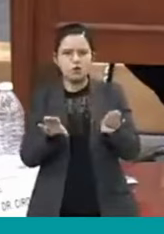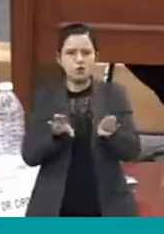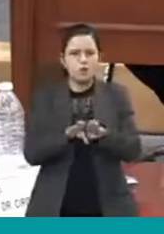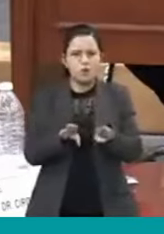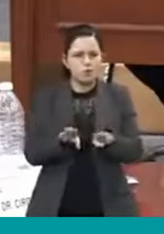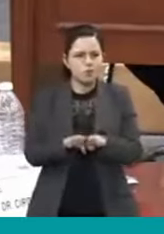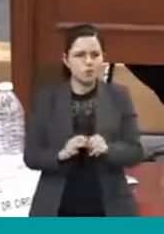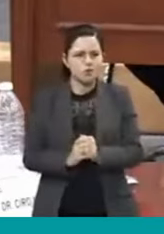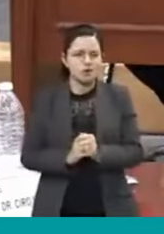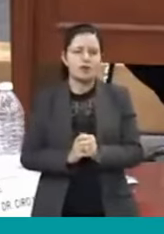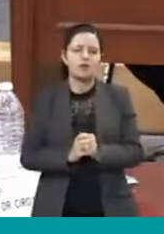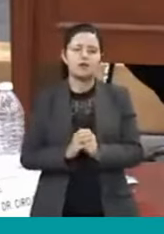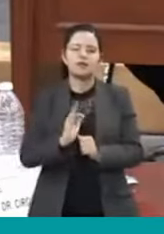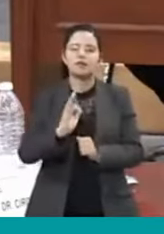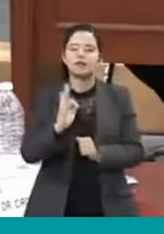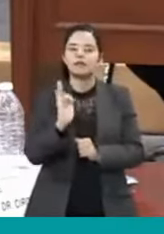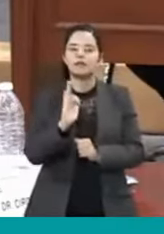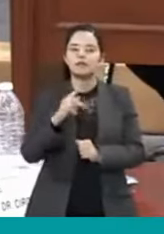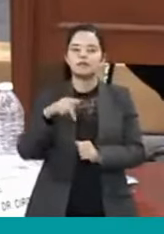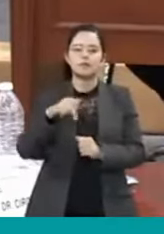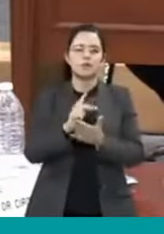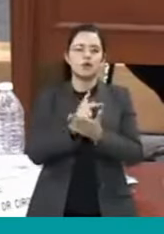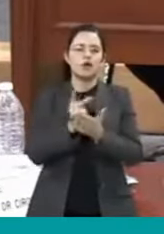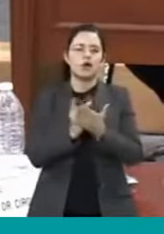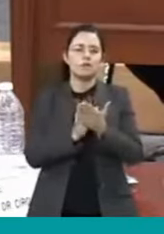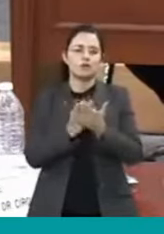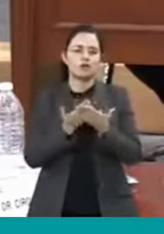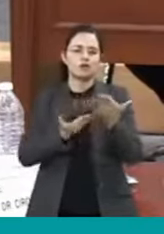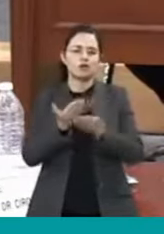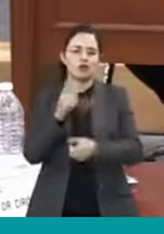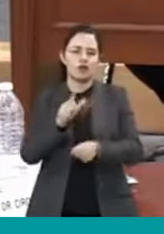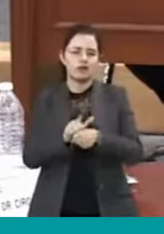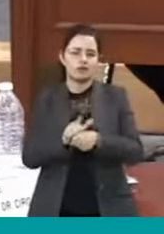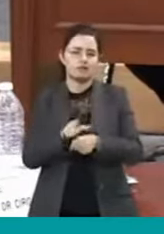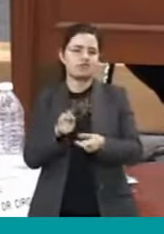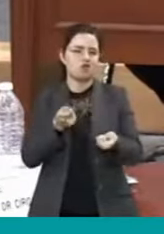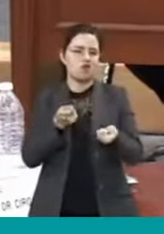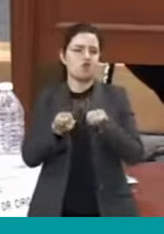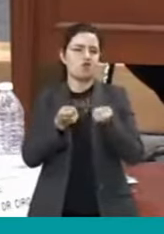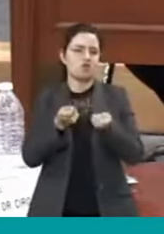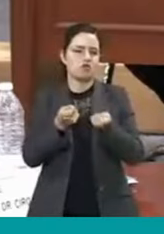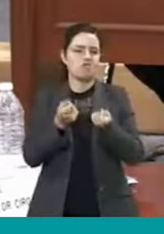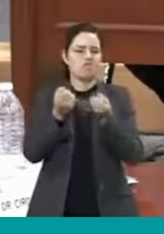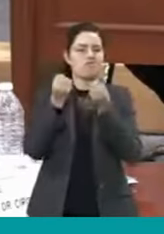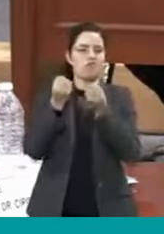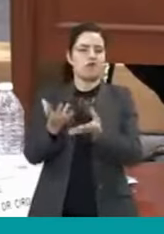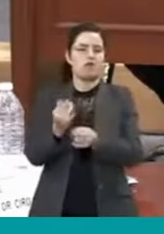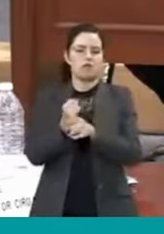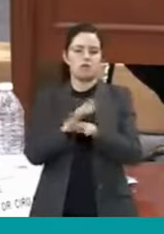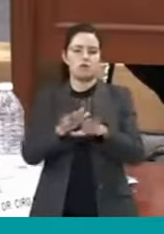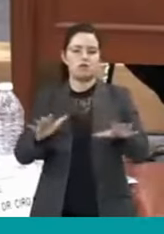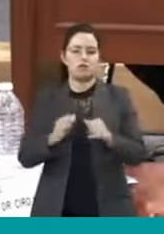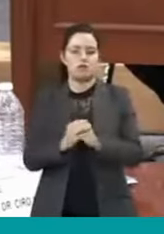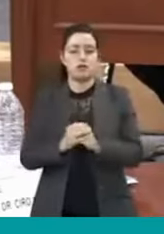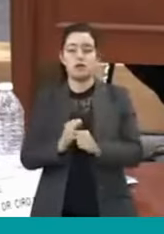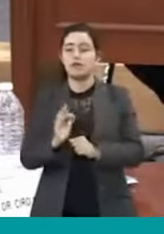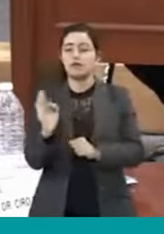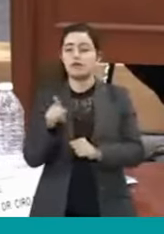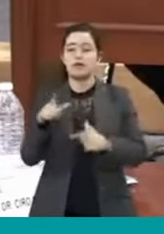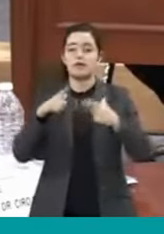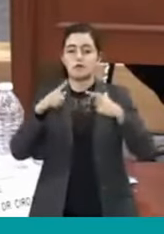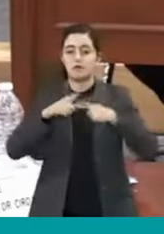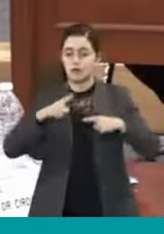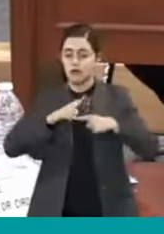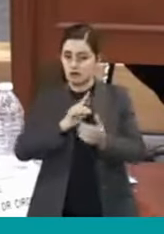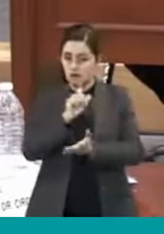los datos de quienes controlan programas sociales Si la fiscalía especializada en delitos electorales actúa conforme a